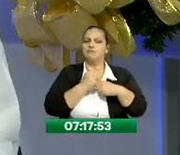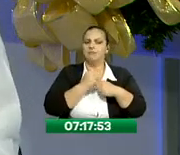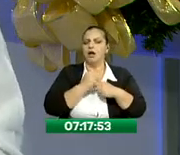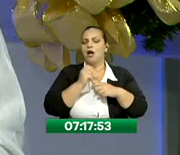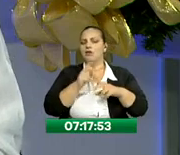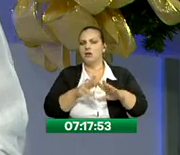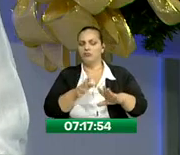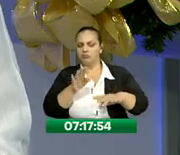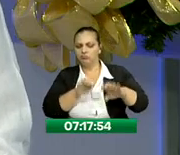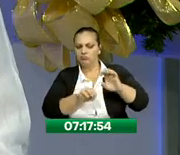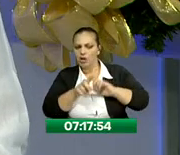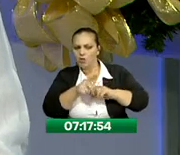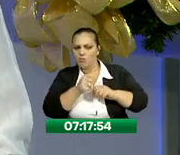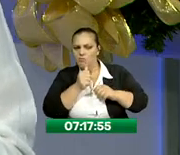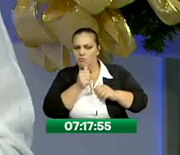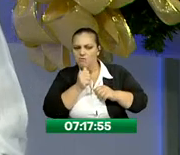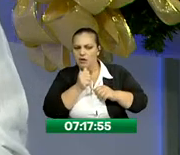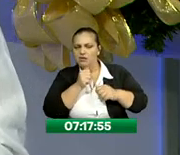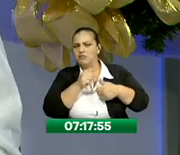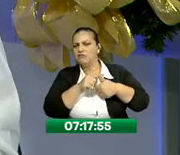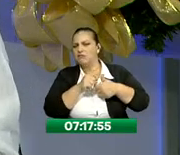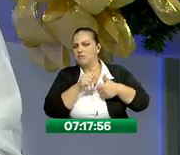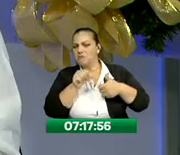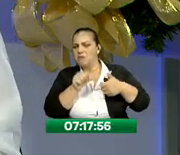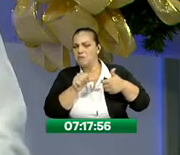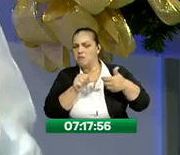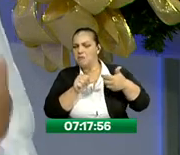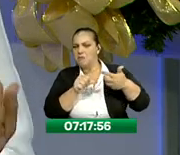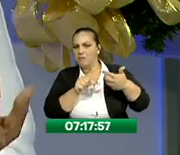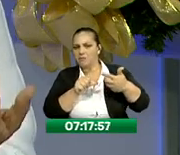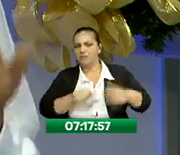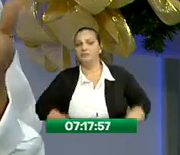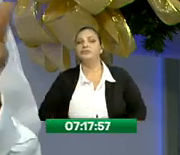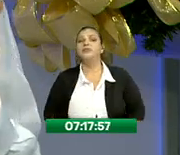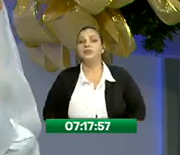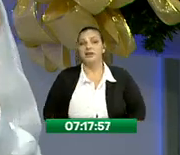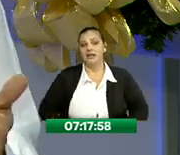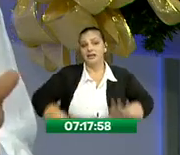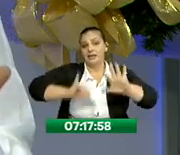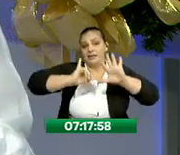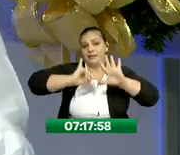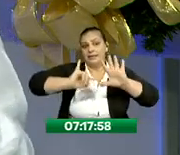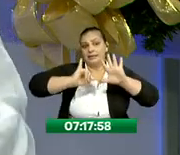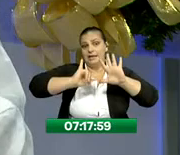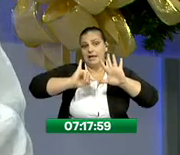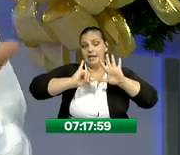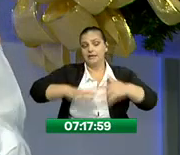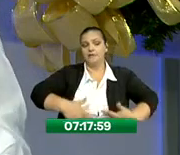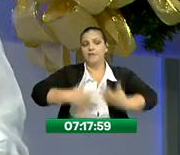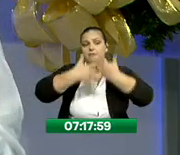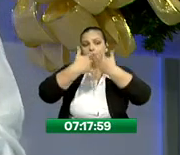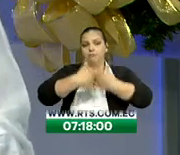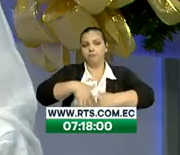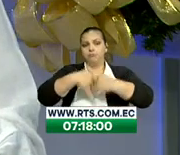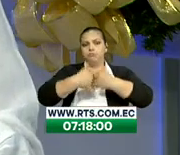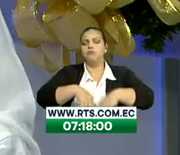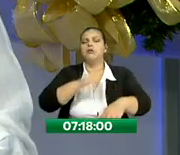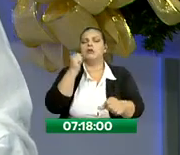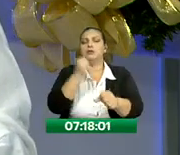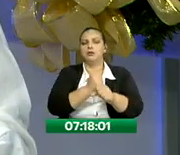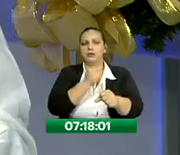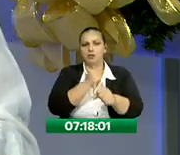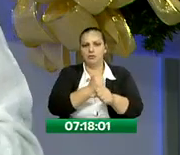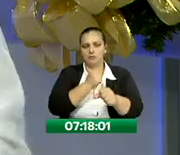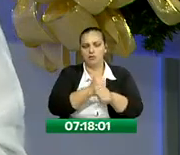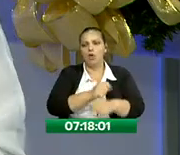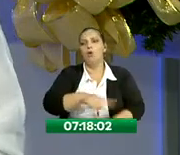de las 8 hidroeléctricas, 6 están funcionando y las otras que le decía, Quijos, no, y Toache Pilatón en fase